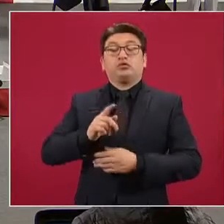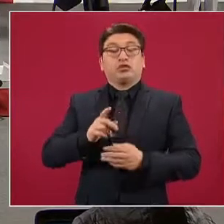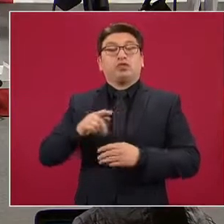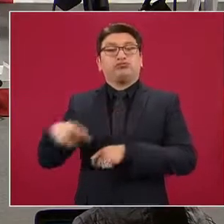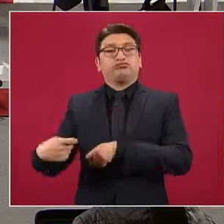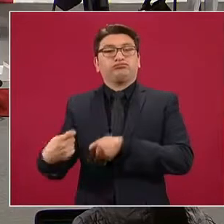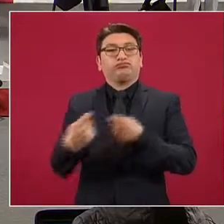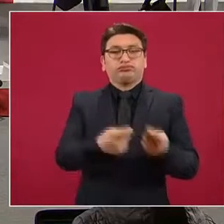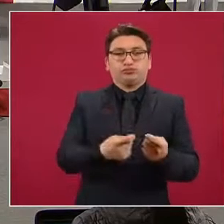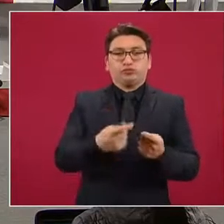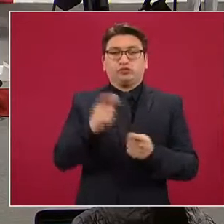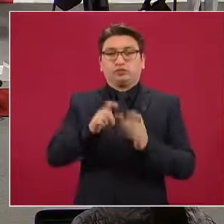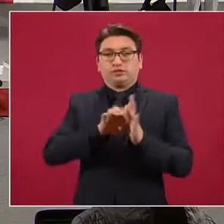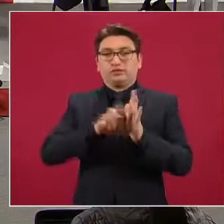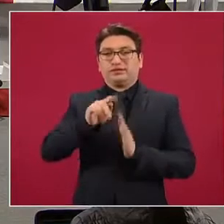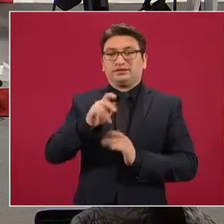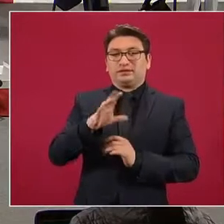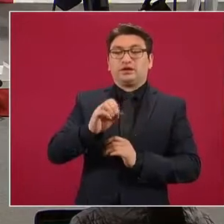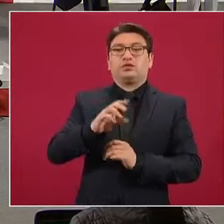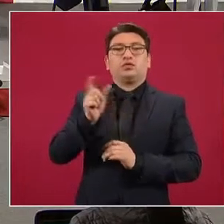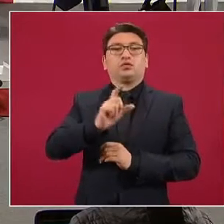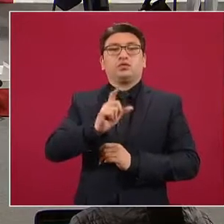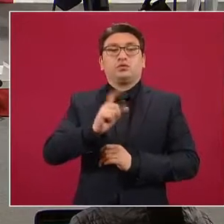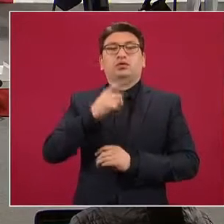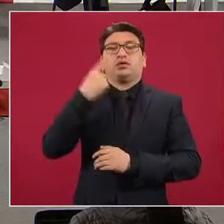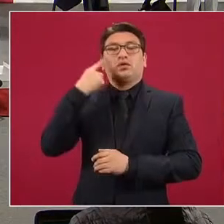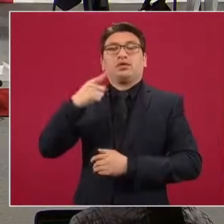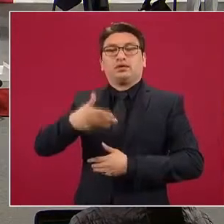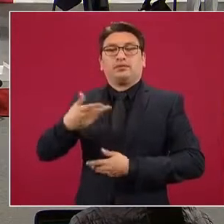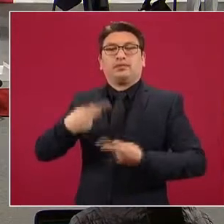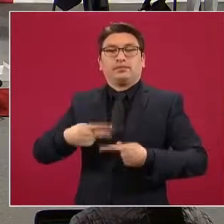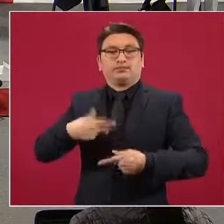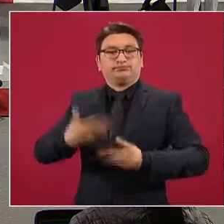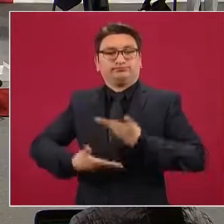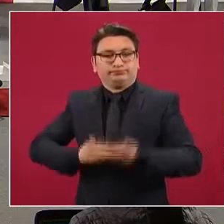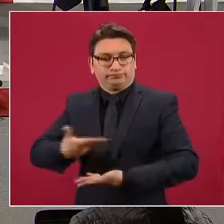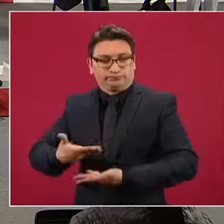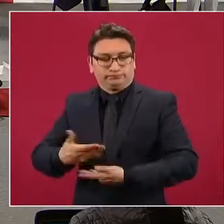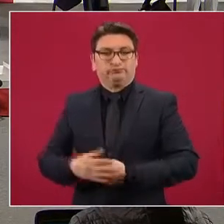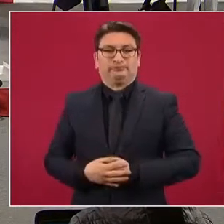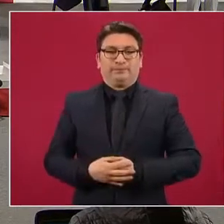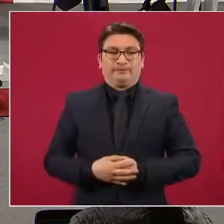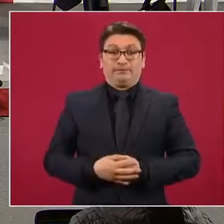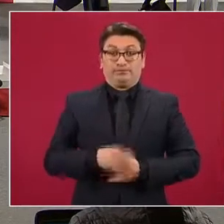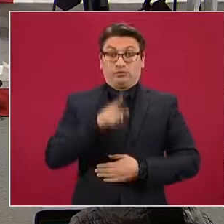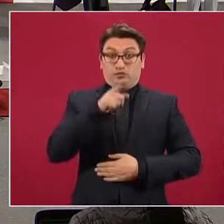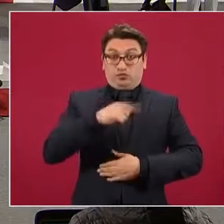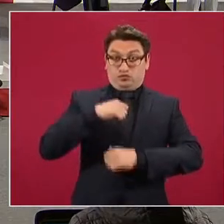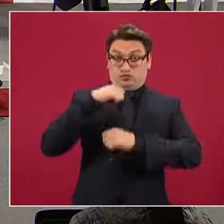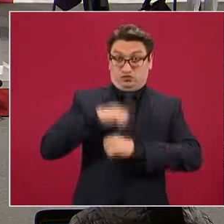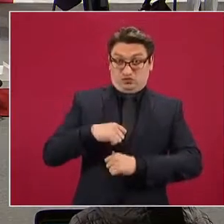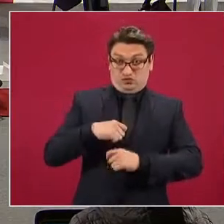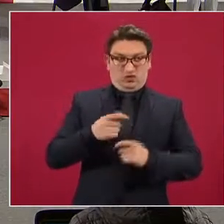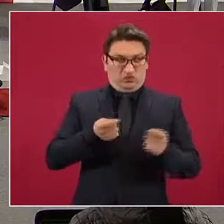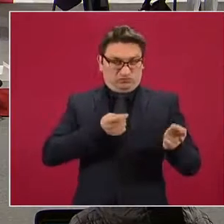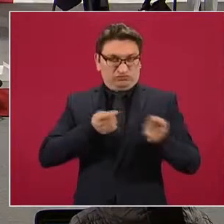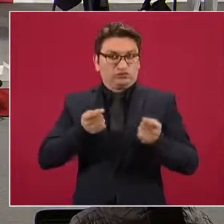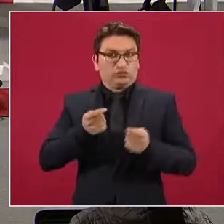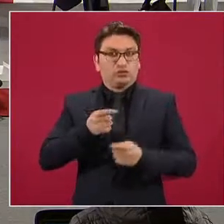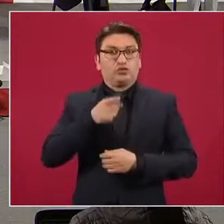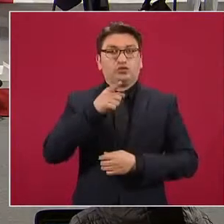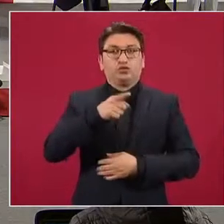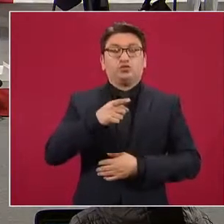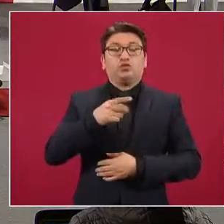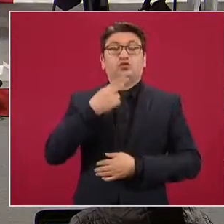tienen sentido ético cuando se ejercen para servir a los demás. Si lo usas en provecho propio o de